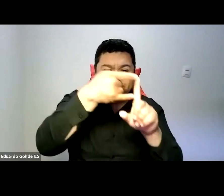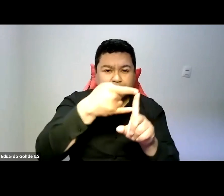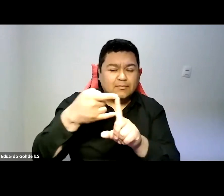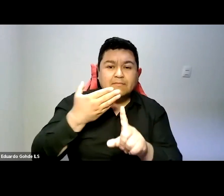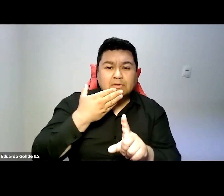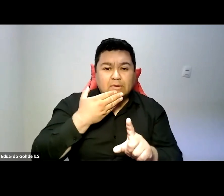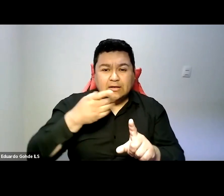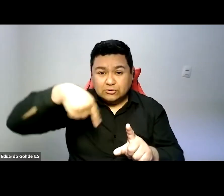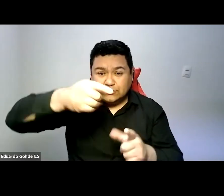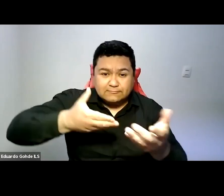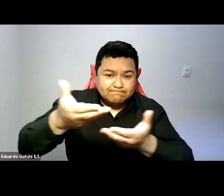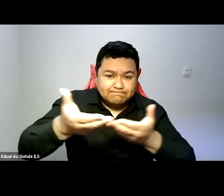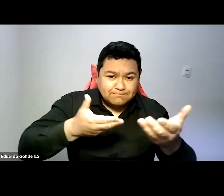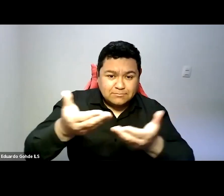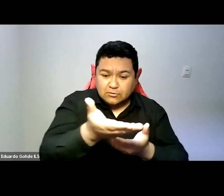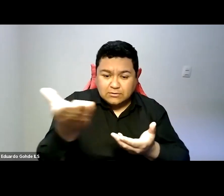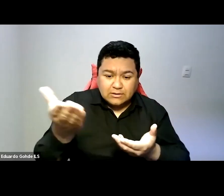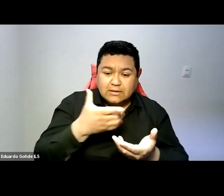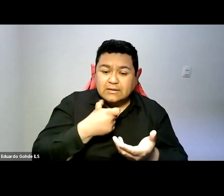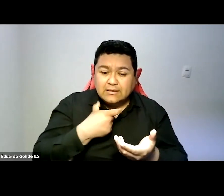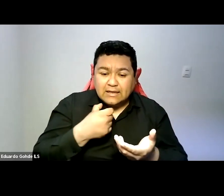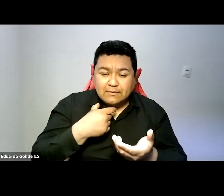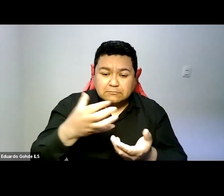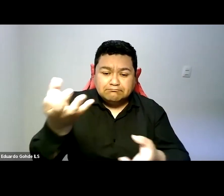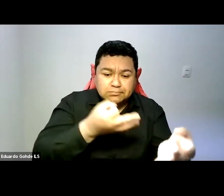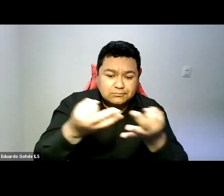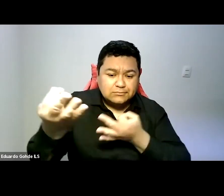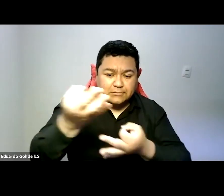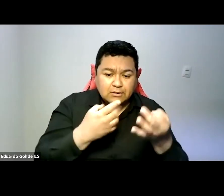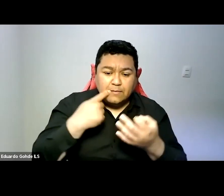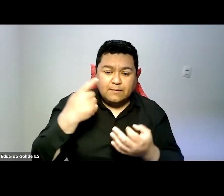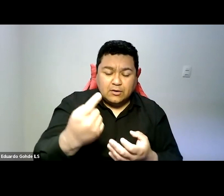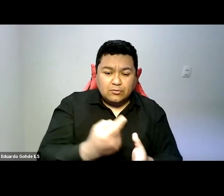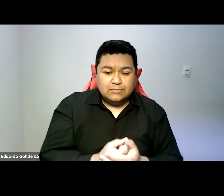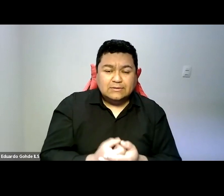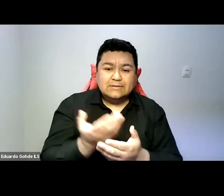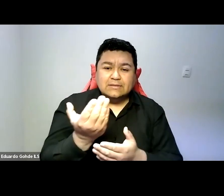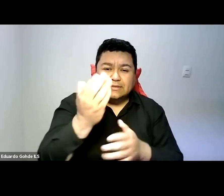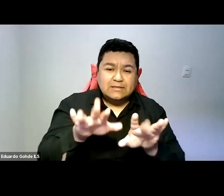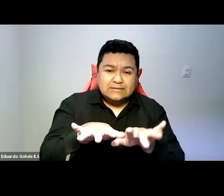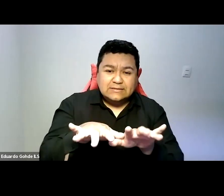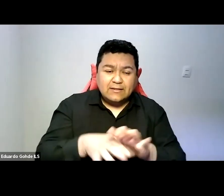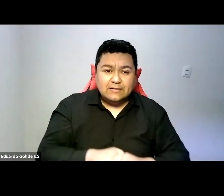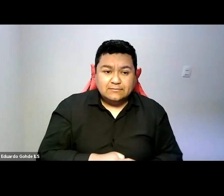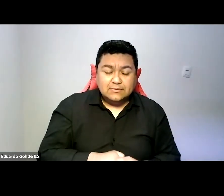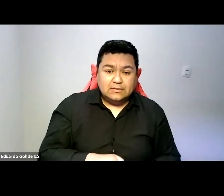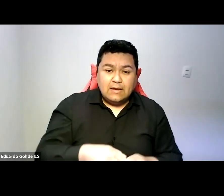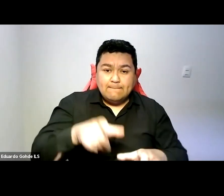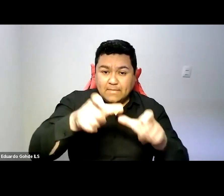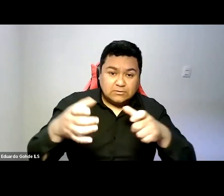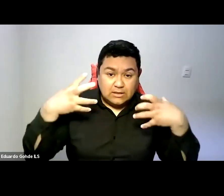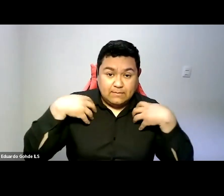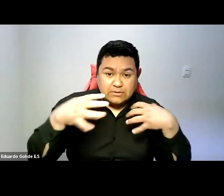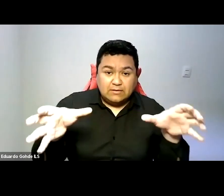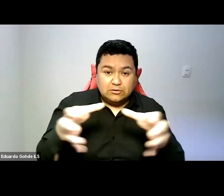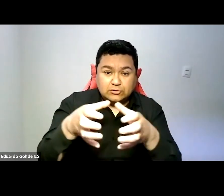gustaría mucho hacerlo. Queremos escucharlo, queremos escuchar sus preguntas, y esto lo vamos a hacer a través del chat. Parte del equipo va a estar recogiendo sus preguntas que